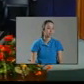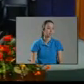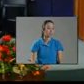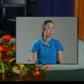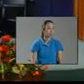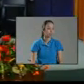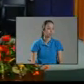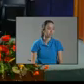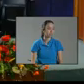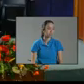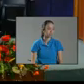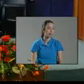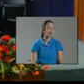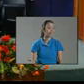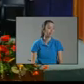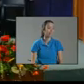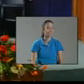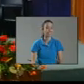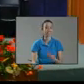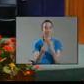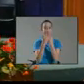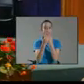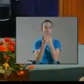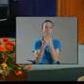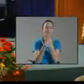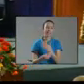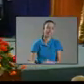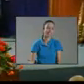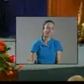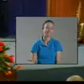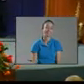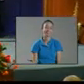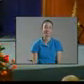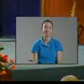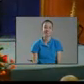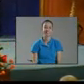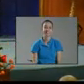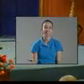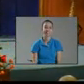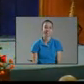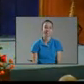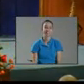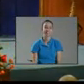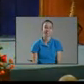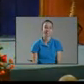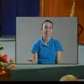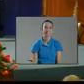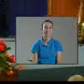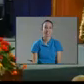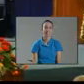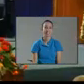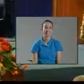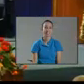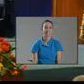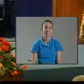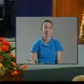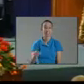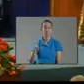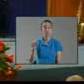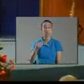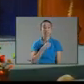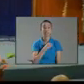Israel. Yase shalom, shalom, yase shalom, shalom, shalom